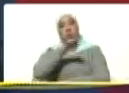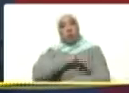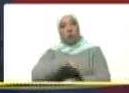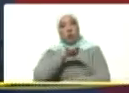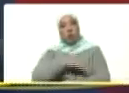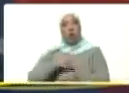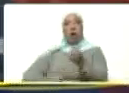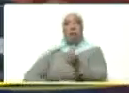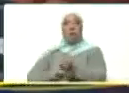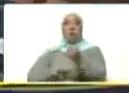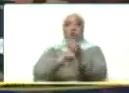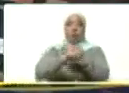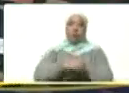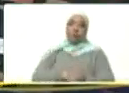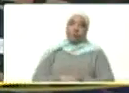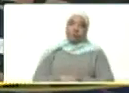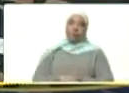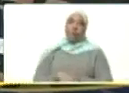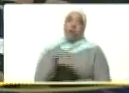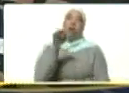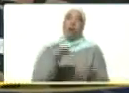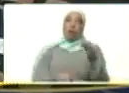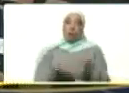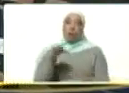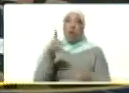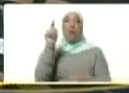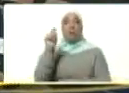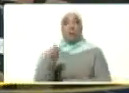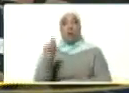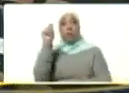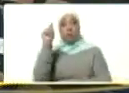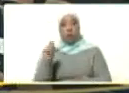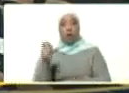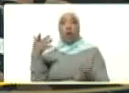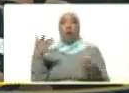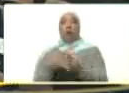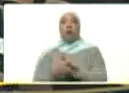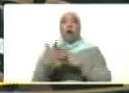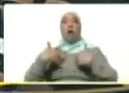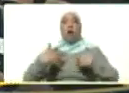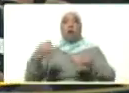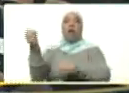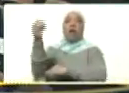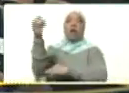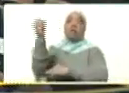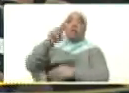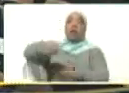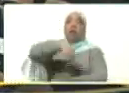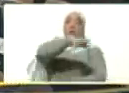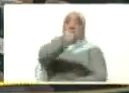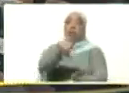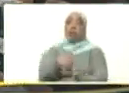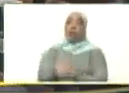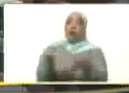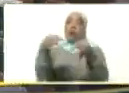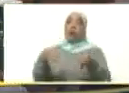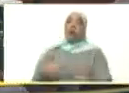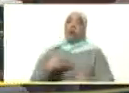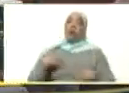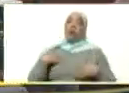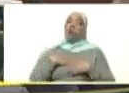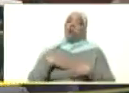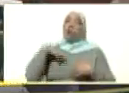la cooperación. Las diputadas y diputados que conformamos esta Asamblea Nacional nos sentimos muy